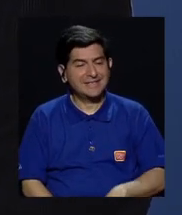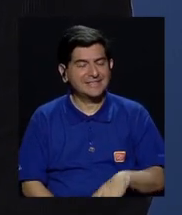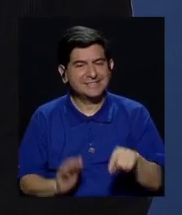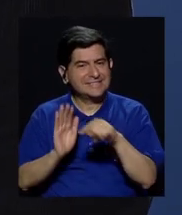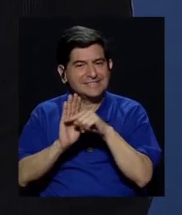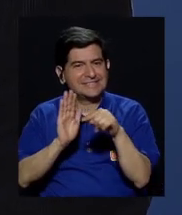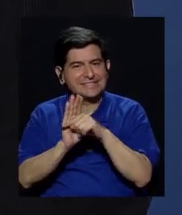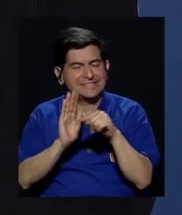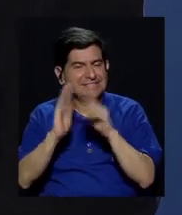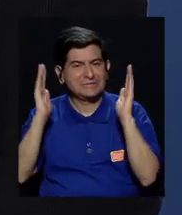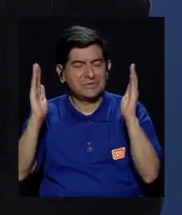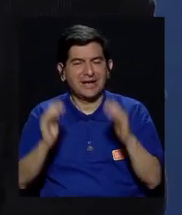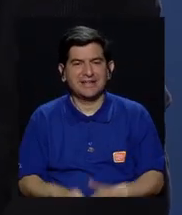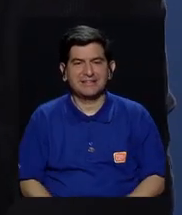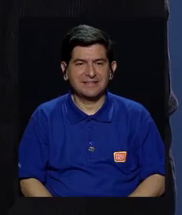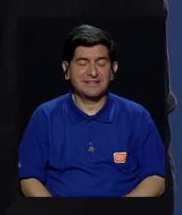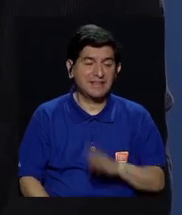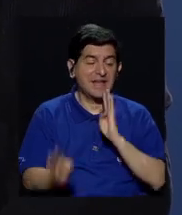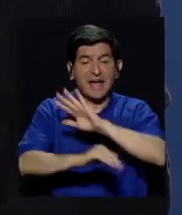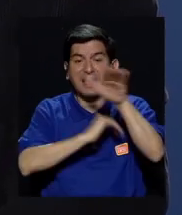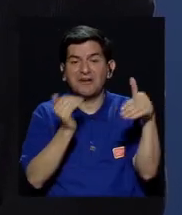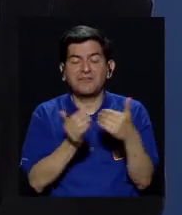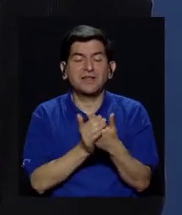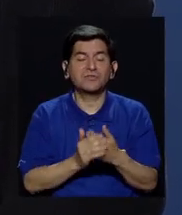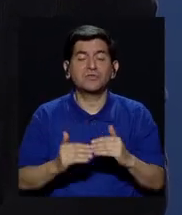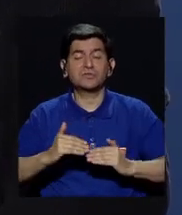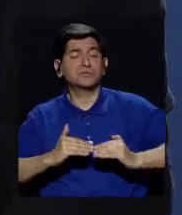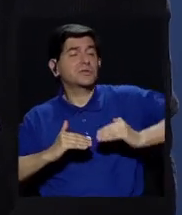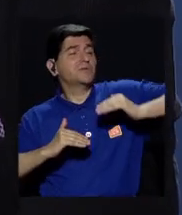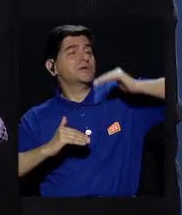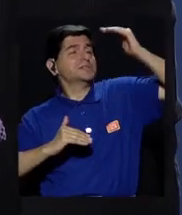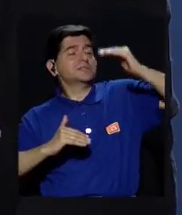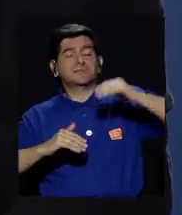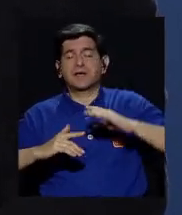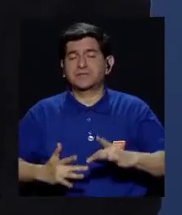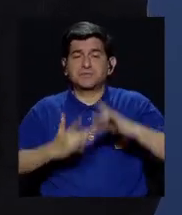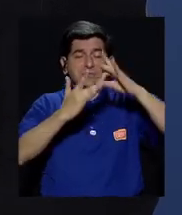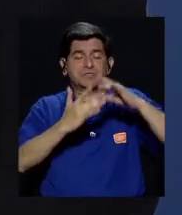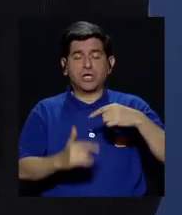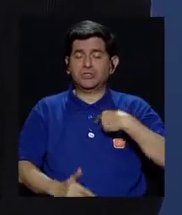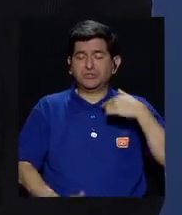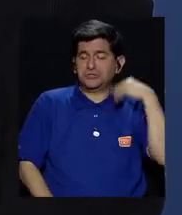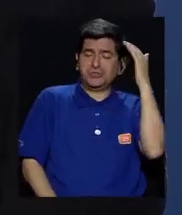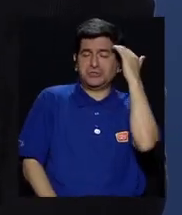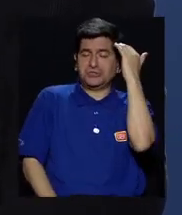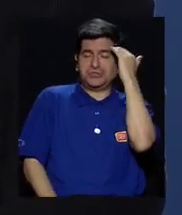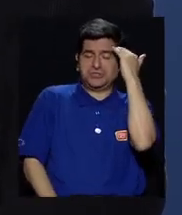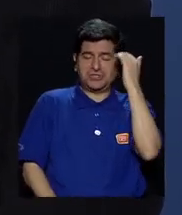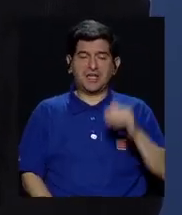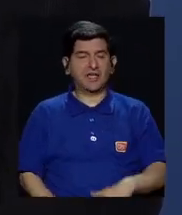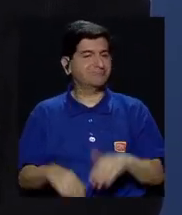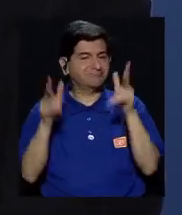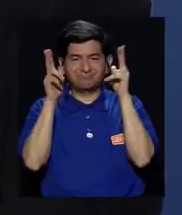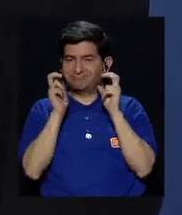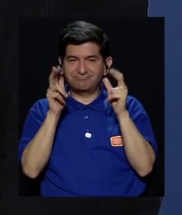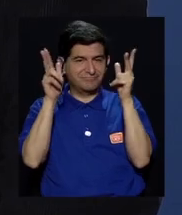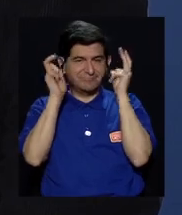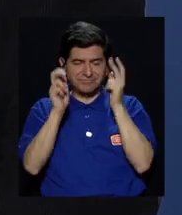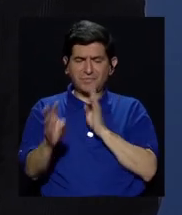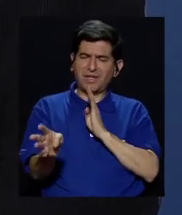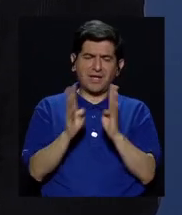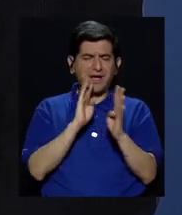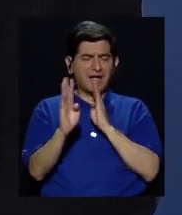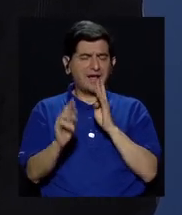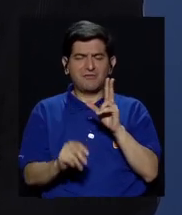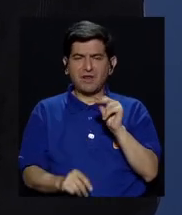que yo le encuentro a él y en ocasiones nos habla a todos desde el olimpo como eres el sabio soy yo aquí arriba no oye habla